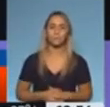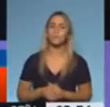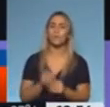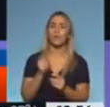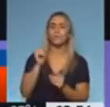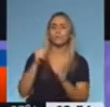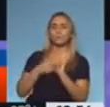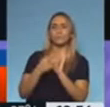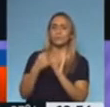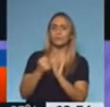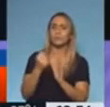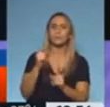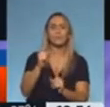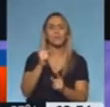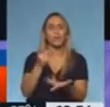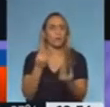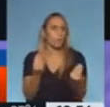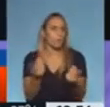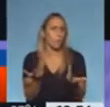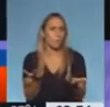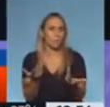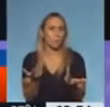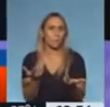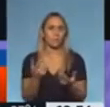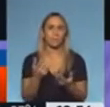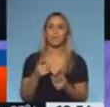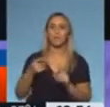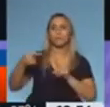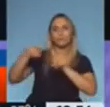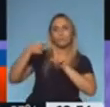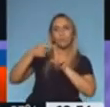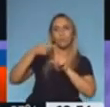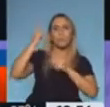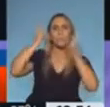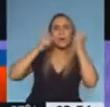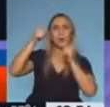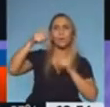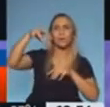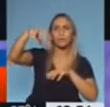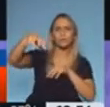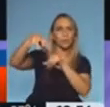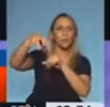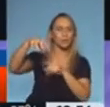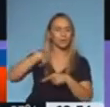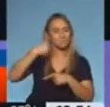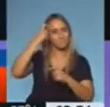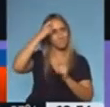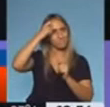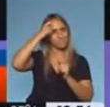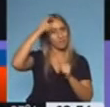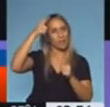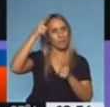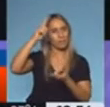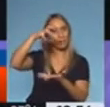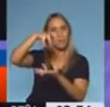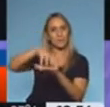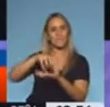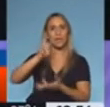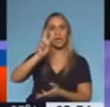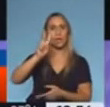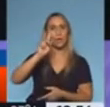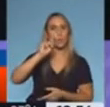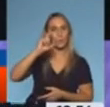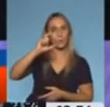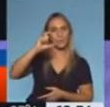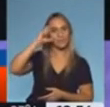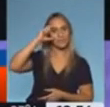detallarlo. ¿Cómo es esa triangulación que se hace con Paraguay? Me viene a la mente Vicentín, ¿no? Porque hablamos mucho de ese tema con Vicentín,